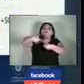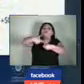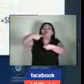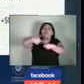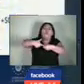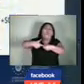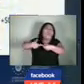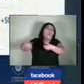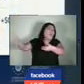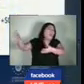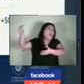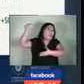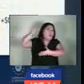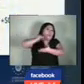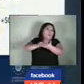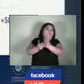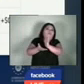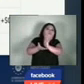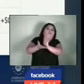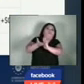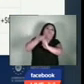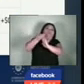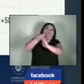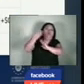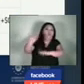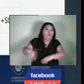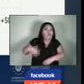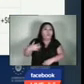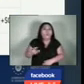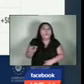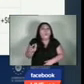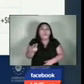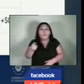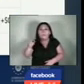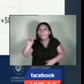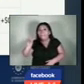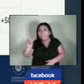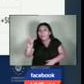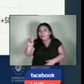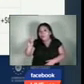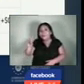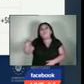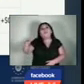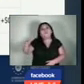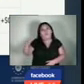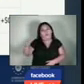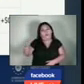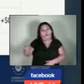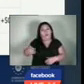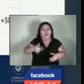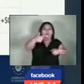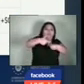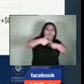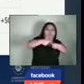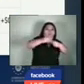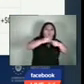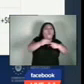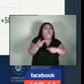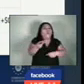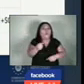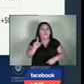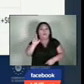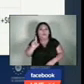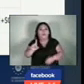a subir de precio hablamos de alzas de hasta 21 centavos en especial incrementa